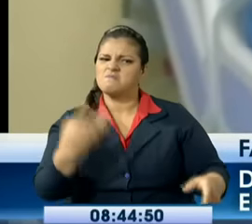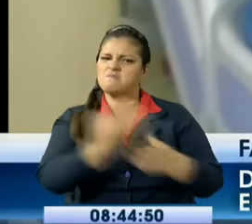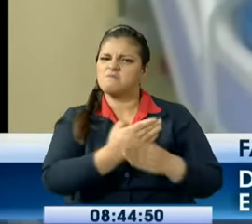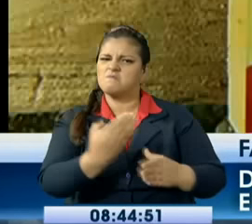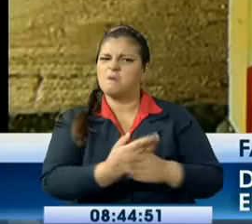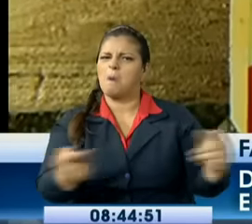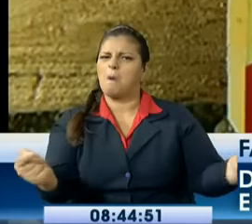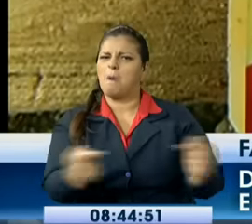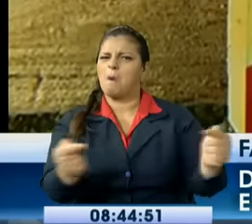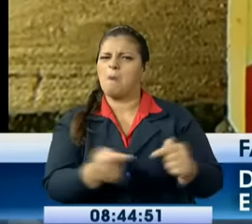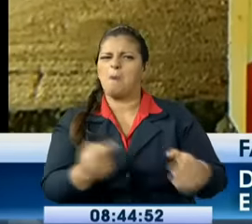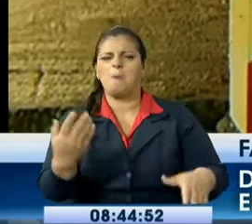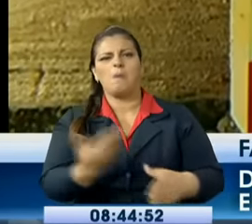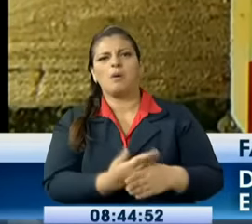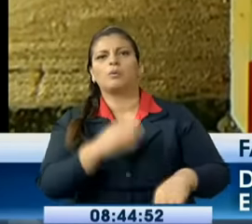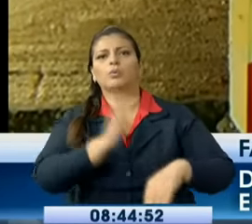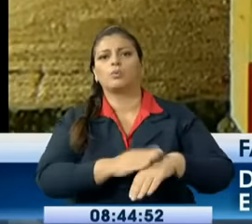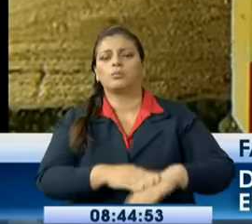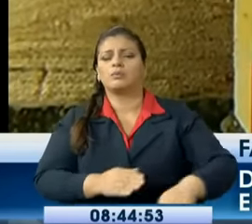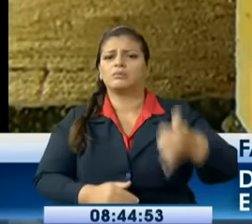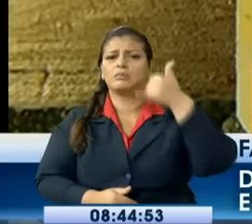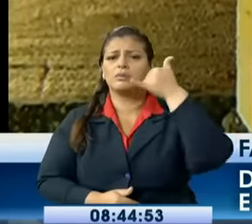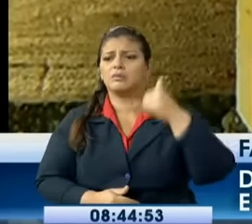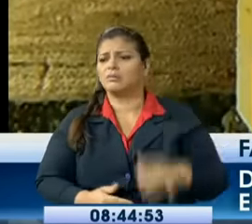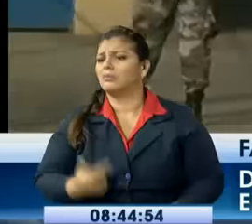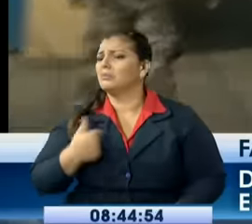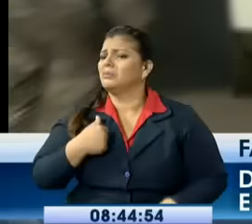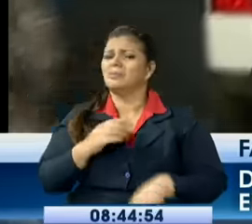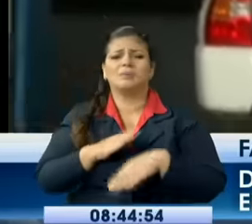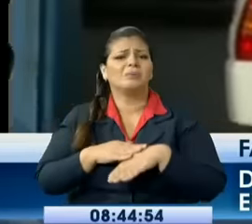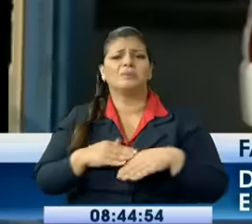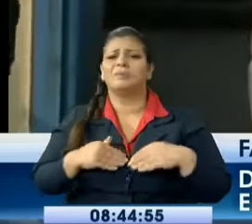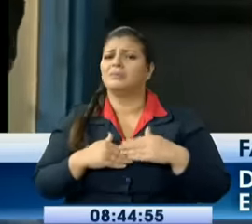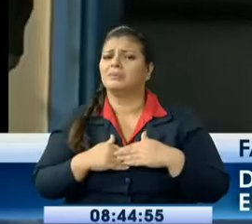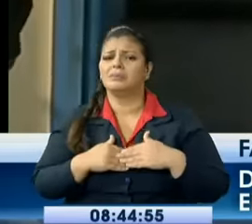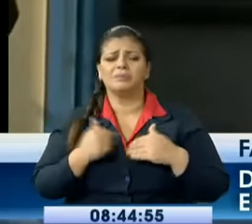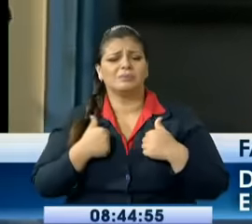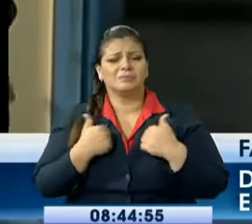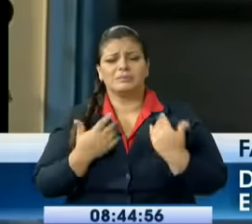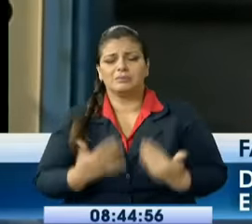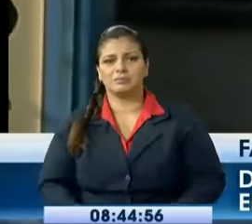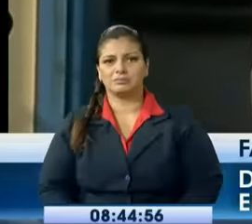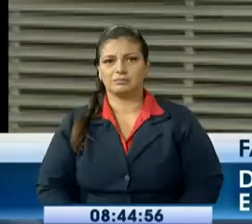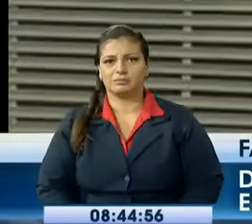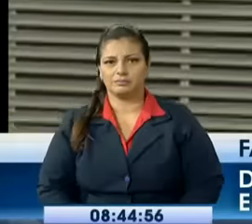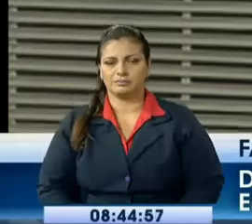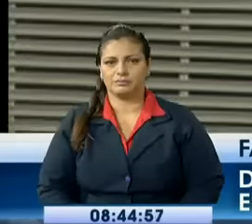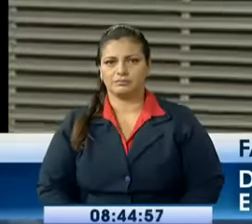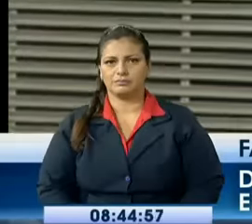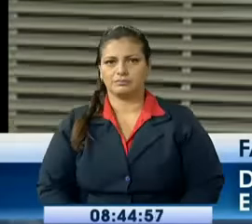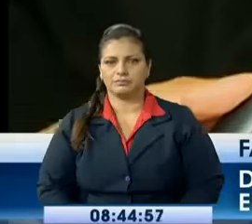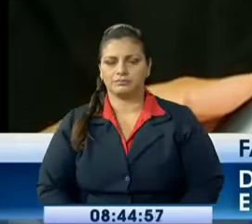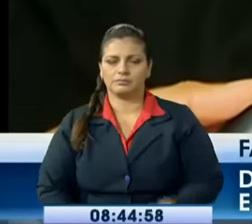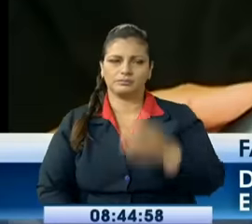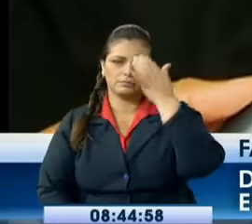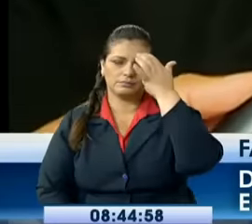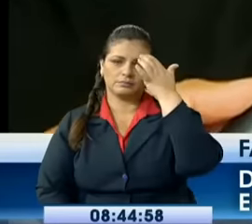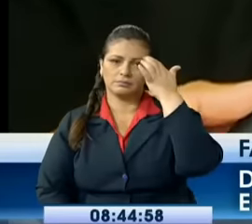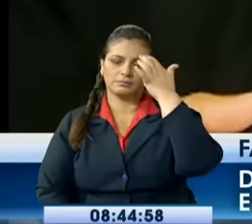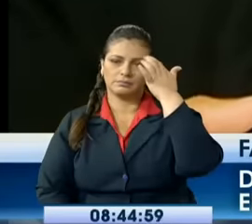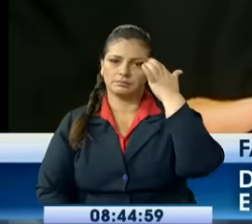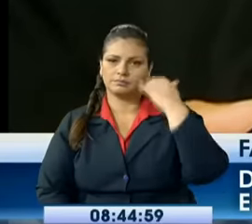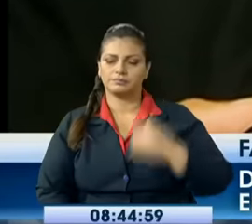de 31 años. Cumplía una sentencia de 20 en la cárcel de máxima seguridad, en la vía Daule. Por en medio de